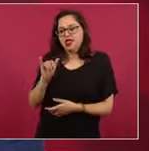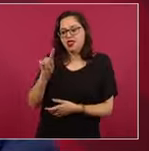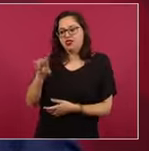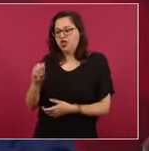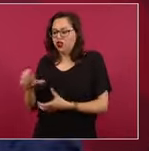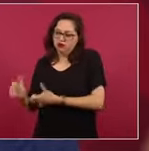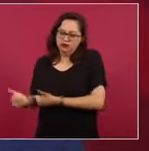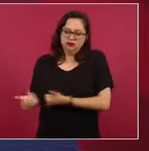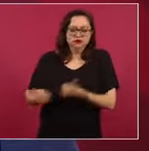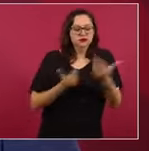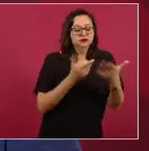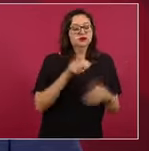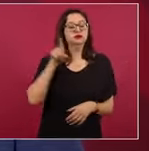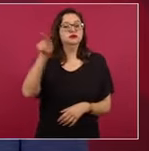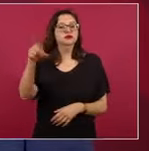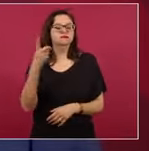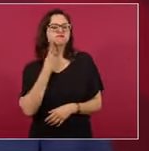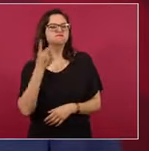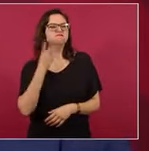Y nada más,